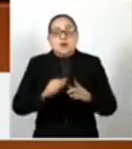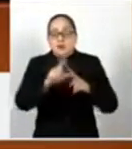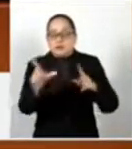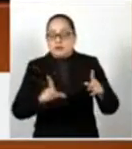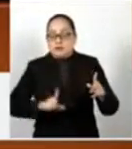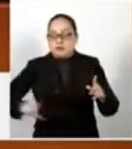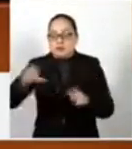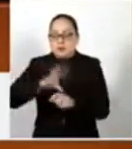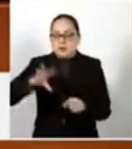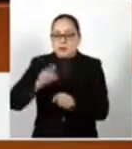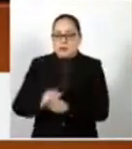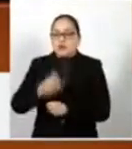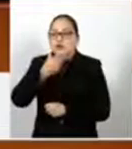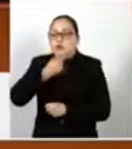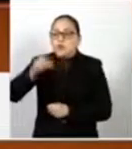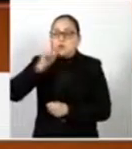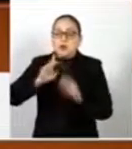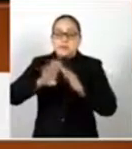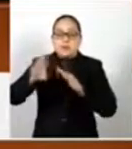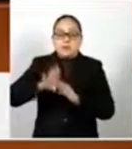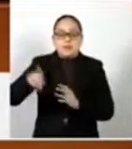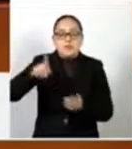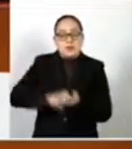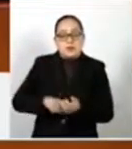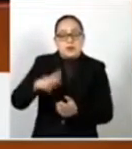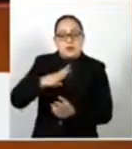migrantes corren el riesgo de ser